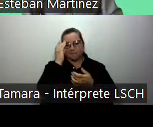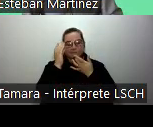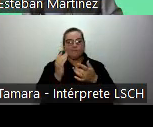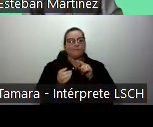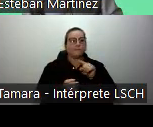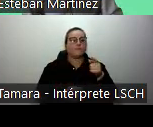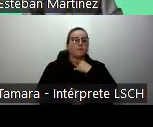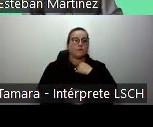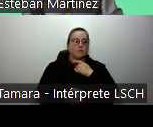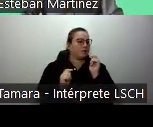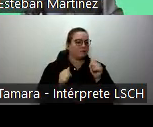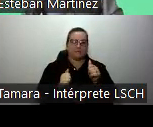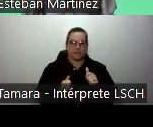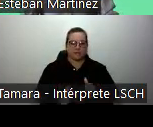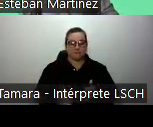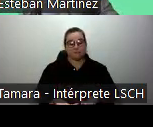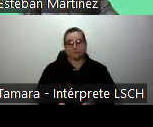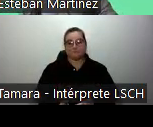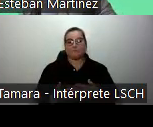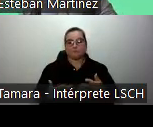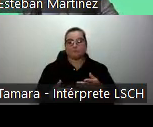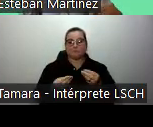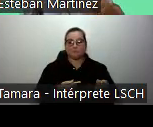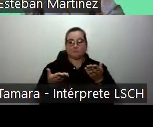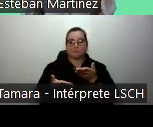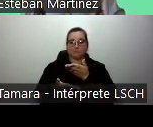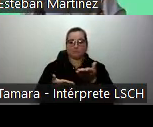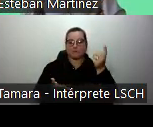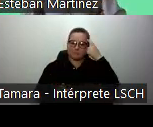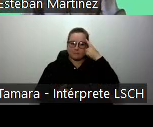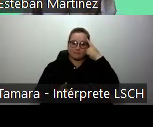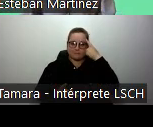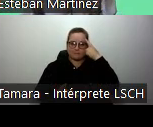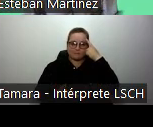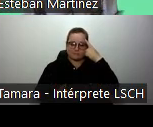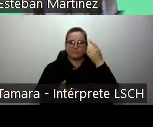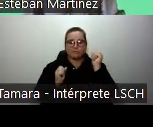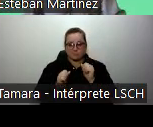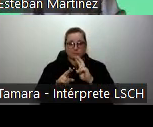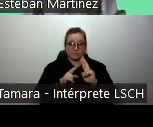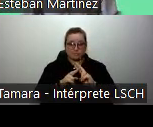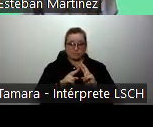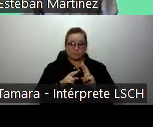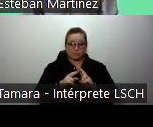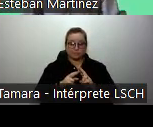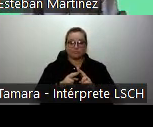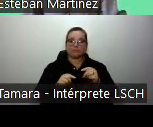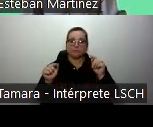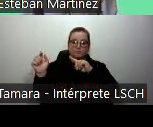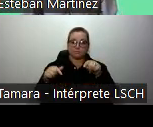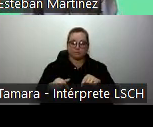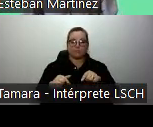está perfecto Así que los invito las invito a que empiecen a pensar en esto se puede y hoy en día cada